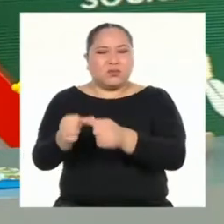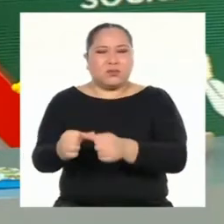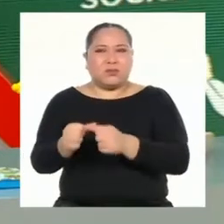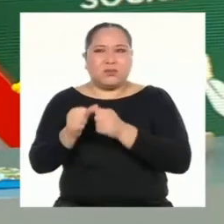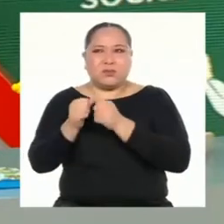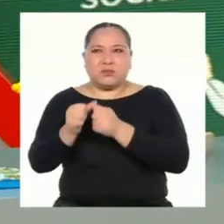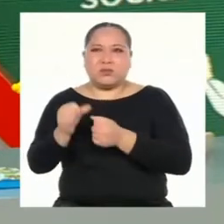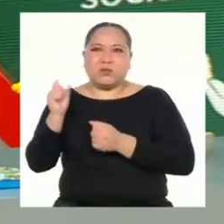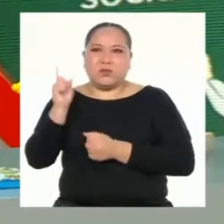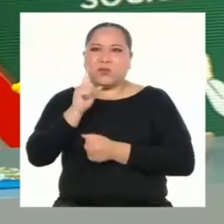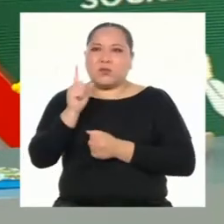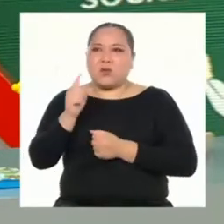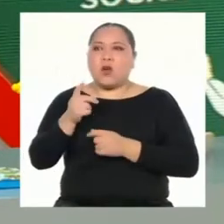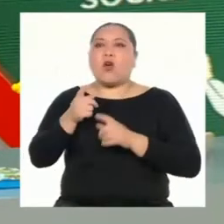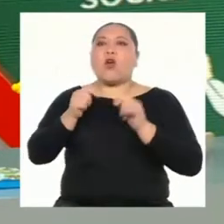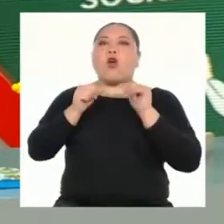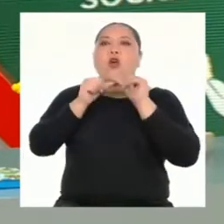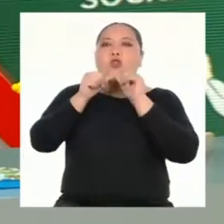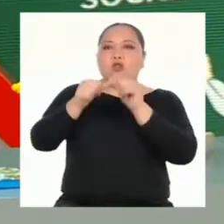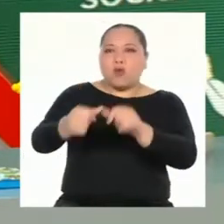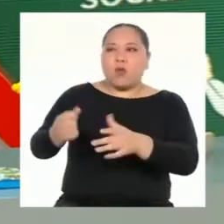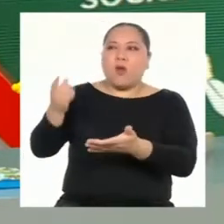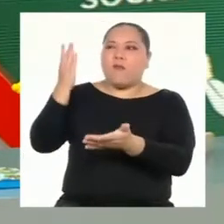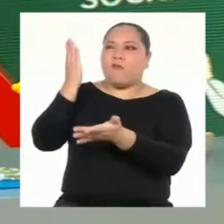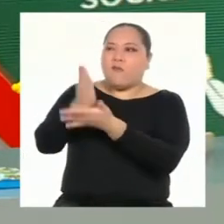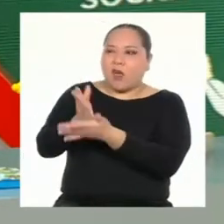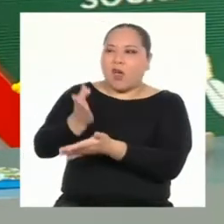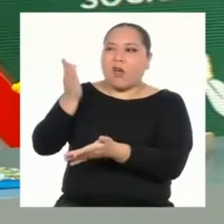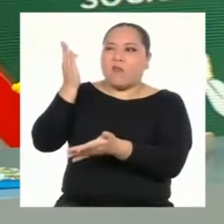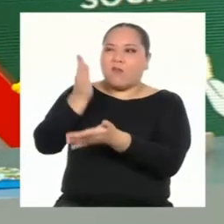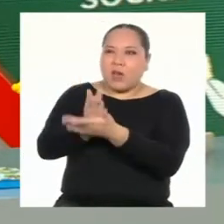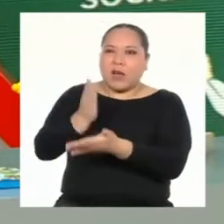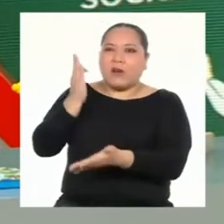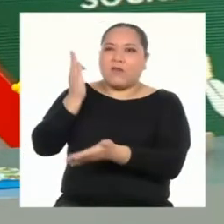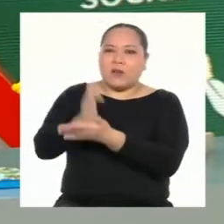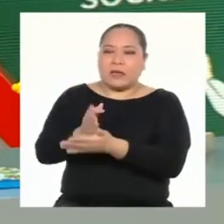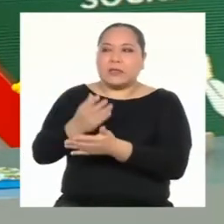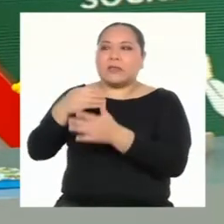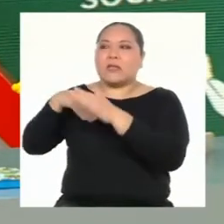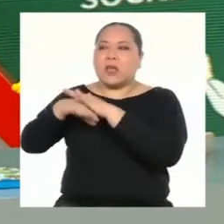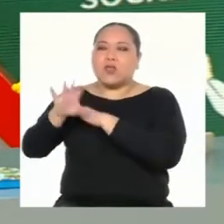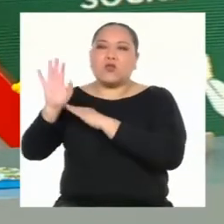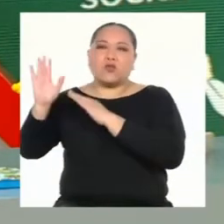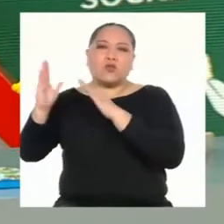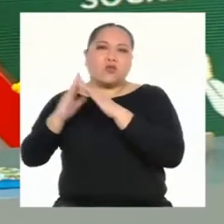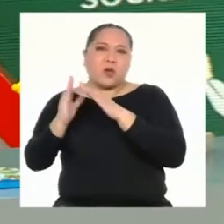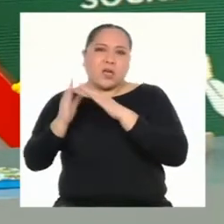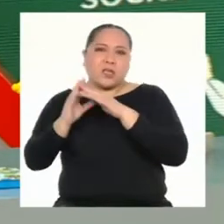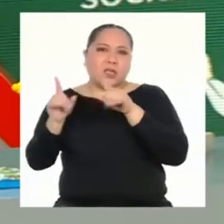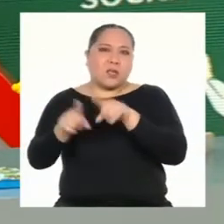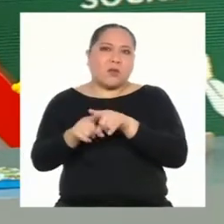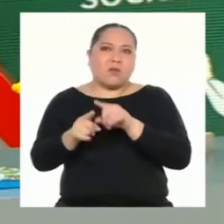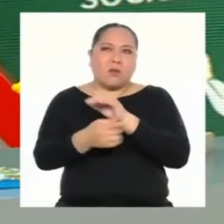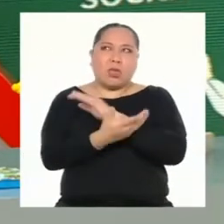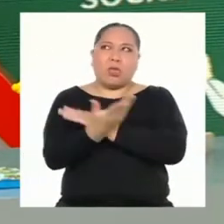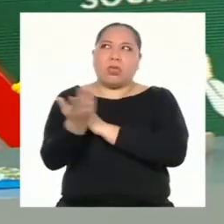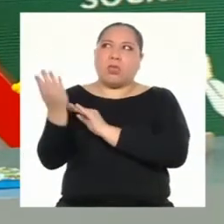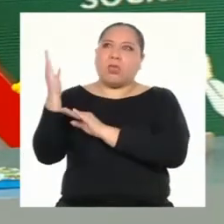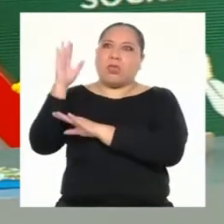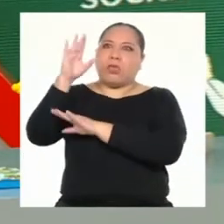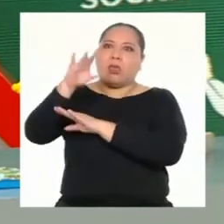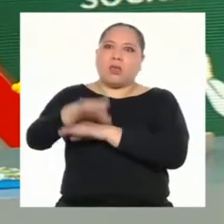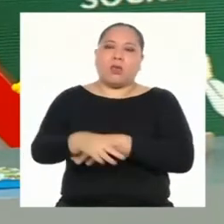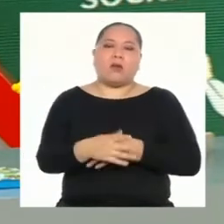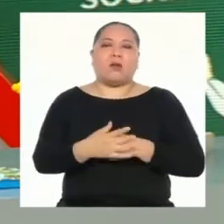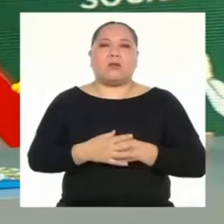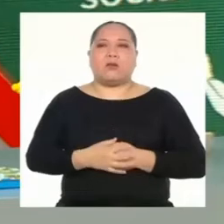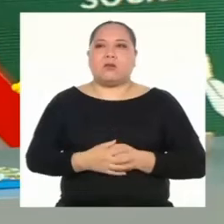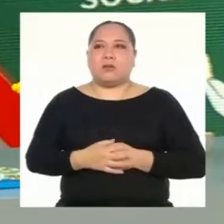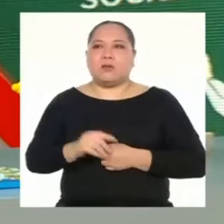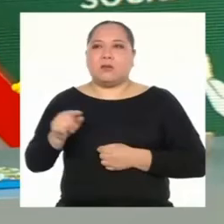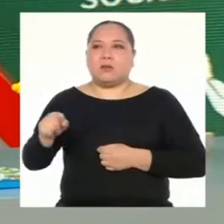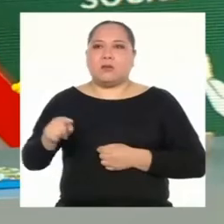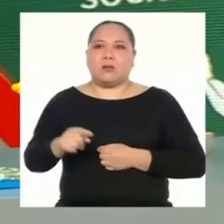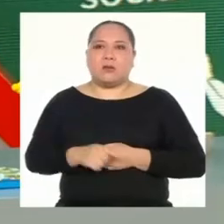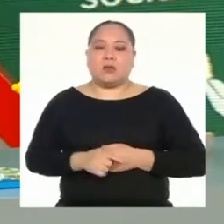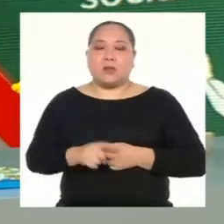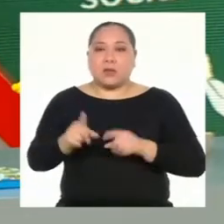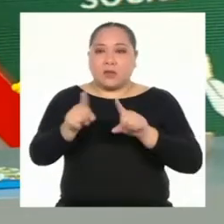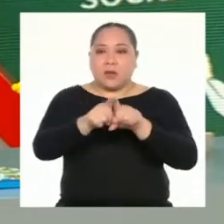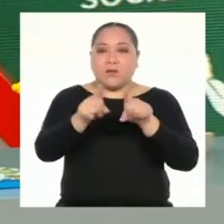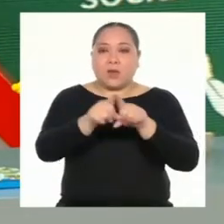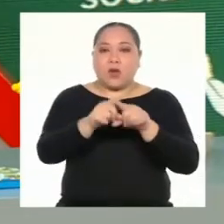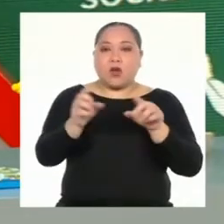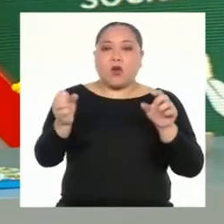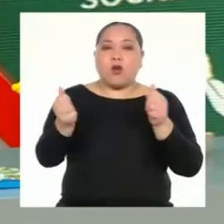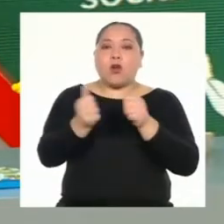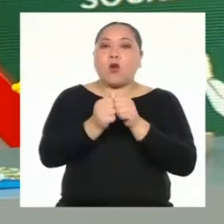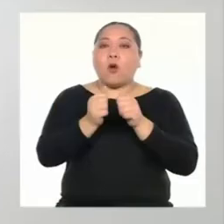ni siquiera en sus casas, sino que pueden recibir hostigamiento constante todos los días del año y a veces de manera